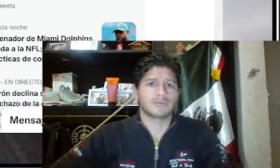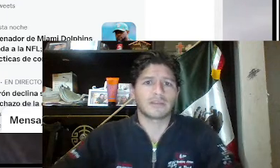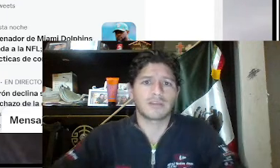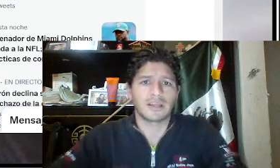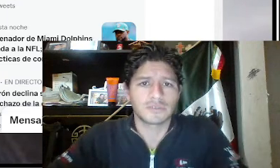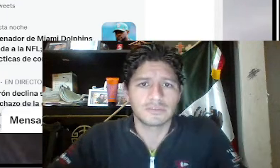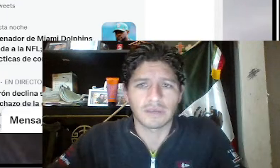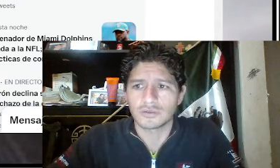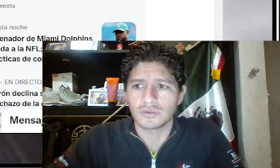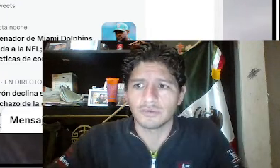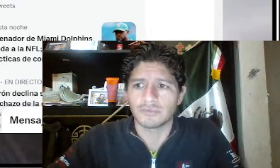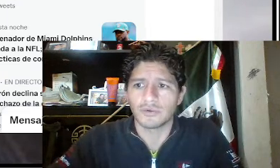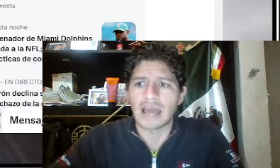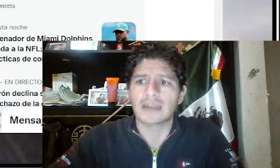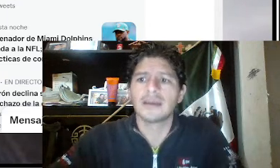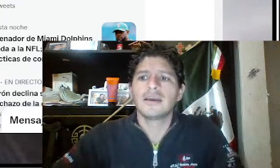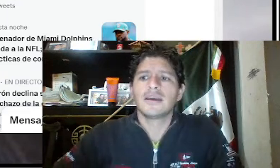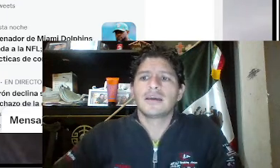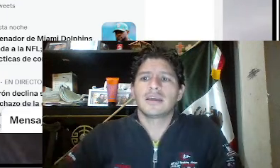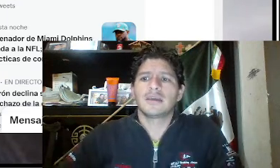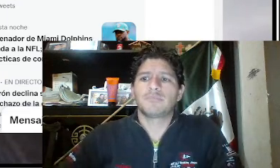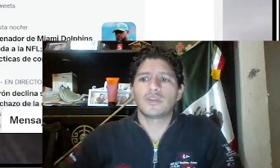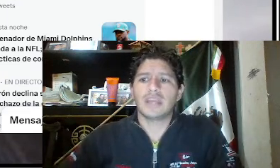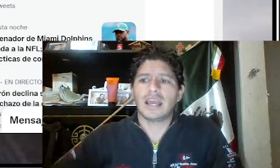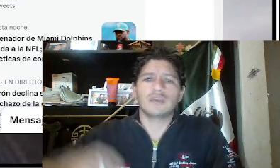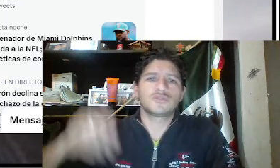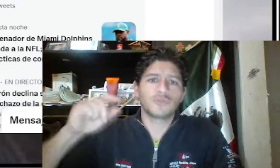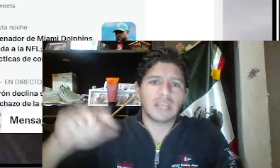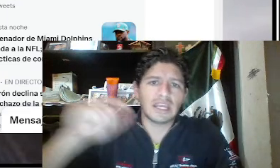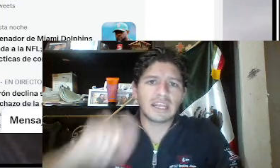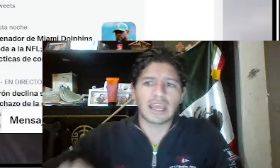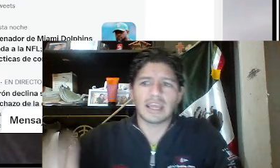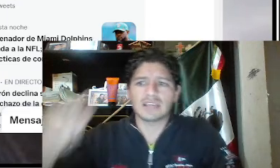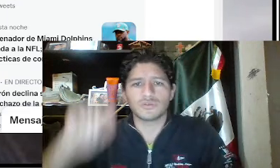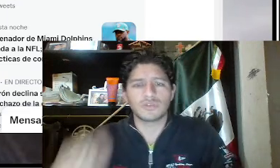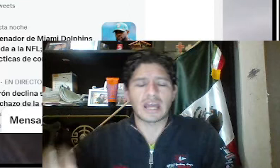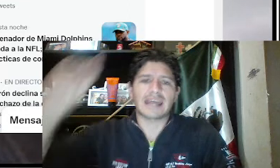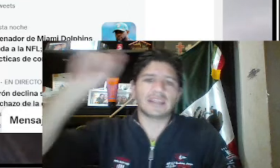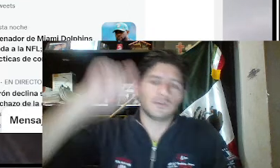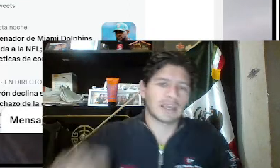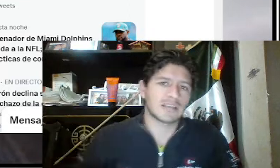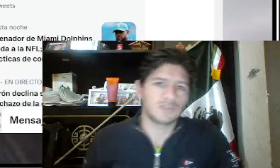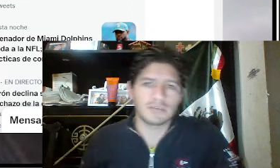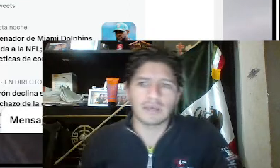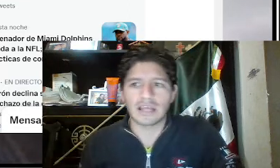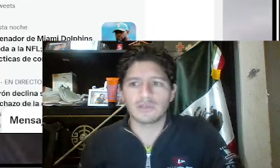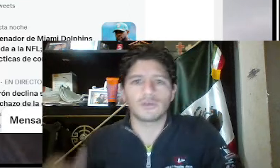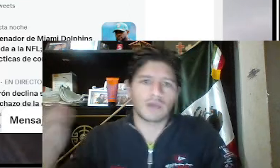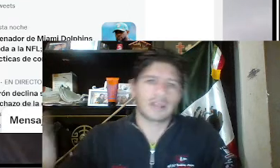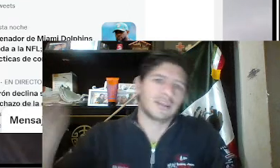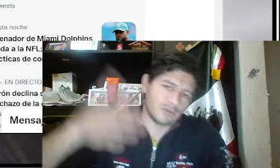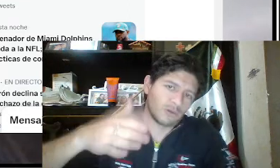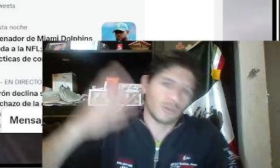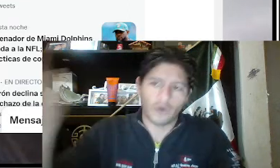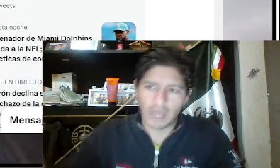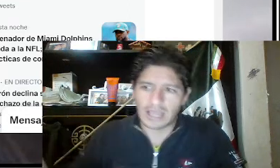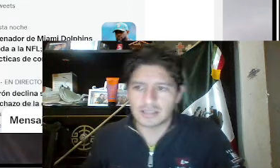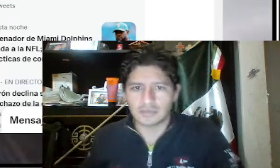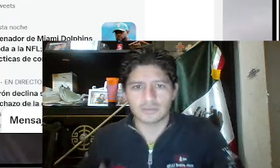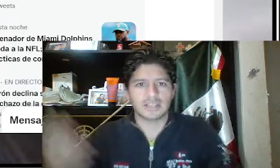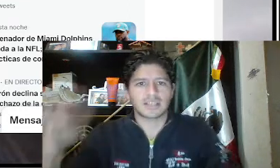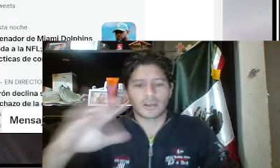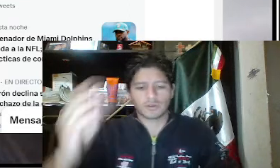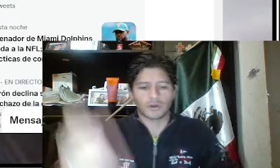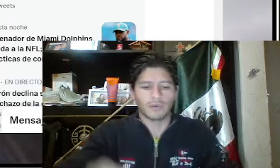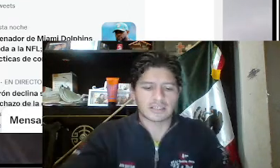López Obrador en la próxima consulta popular. Podría sugerir que es una ratificación de mandato, lo cual no es.